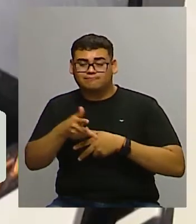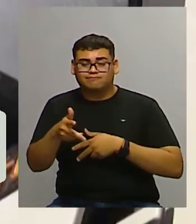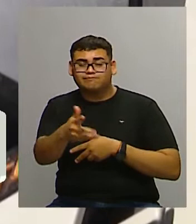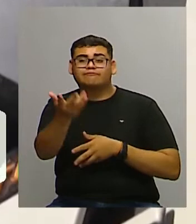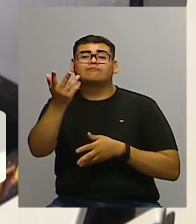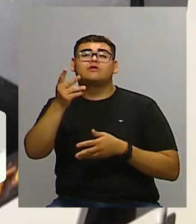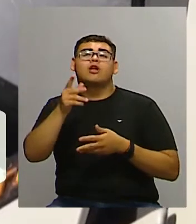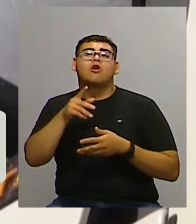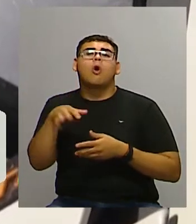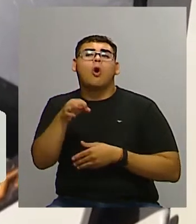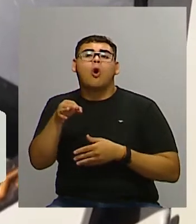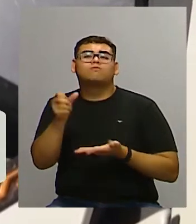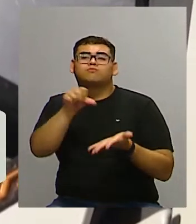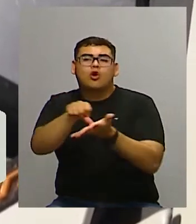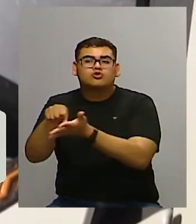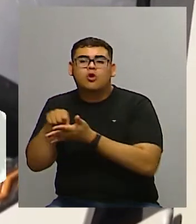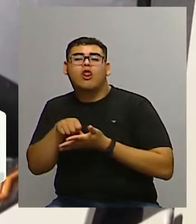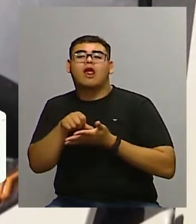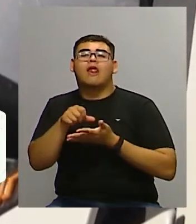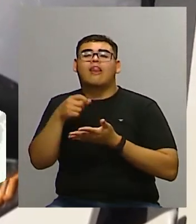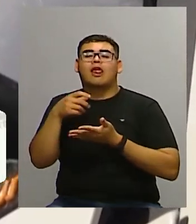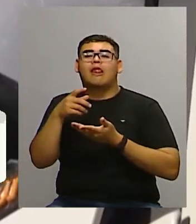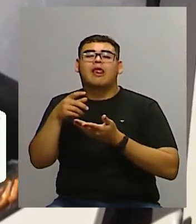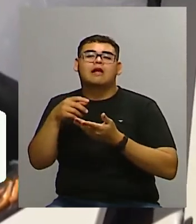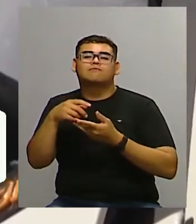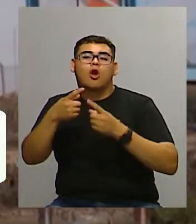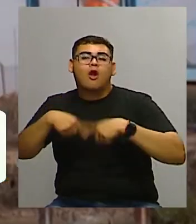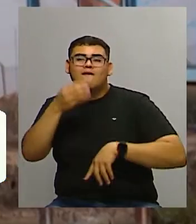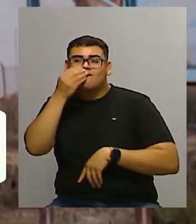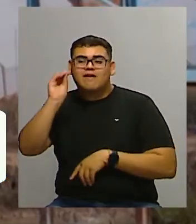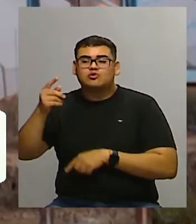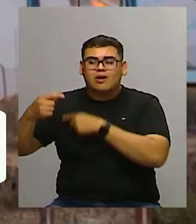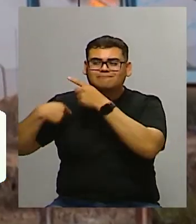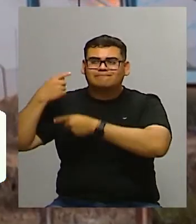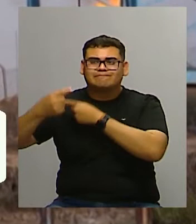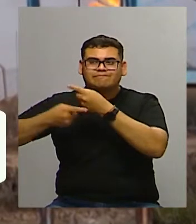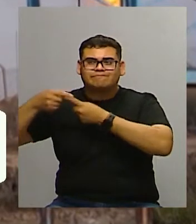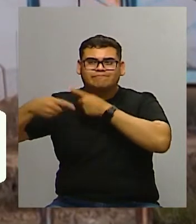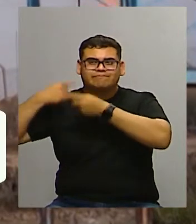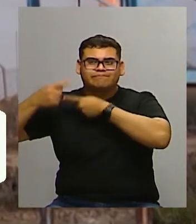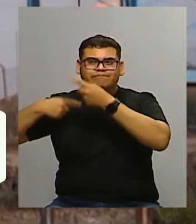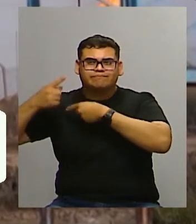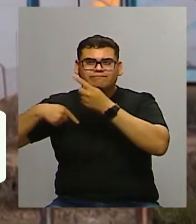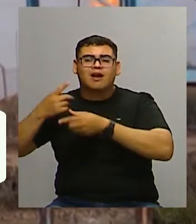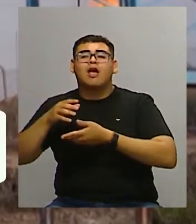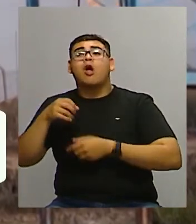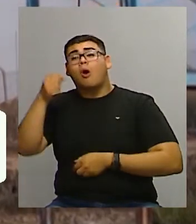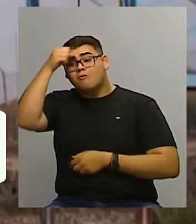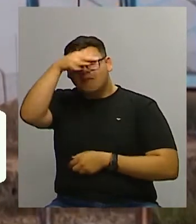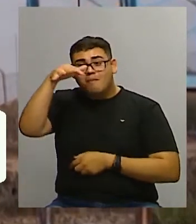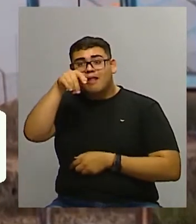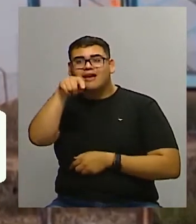más resilientes, gestiones de residuos, plazas para poder generar